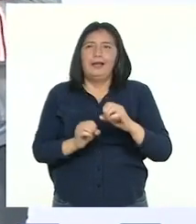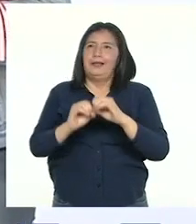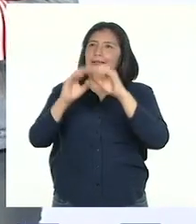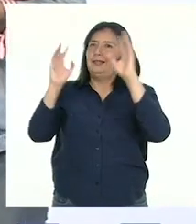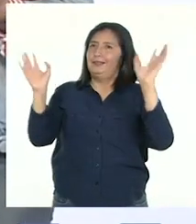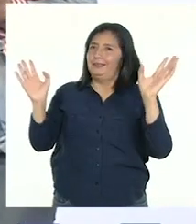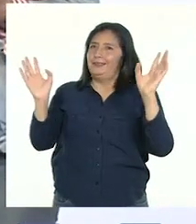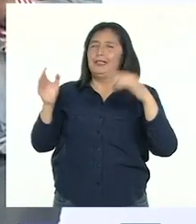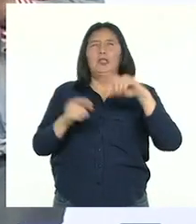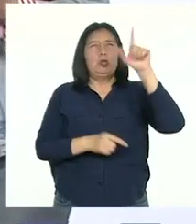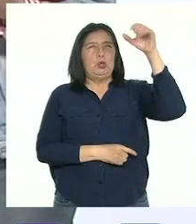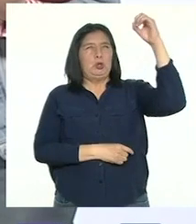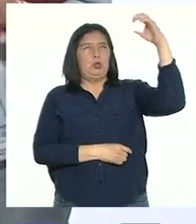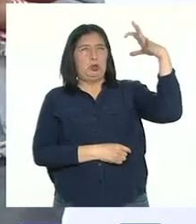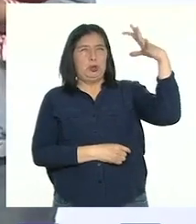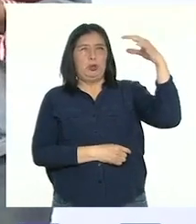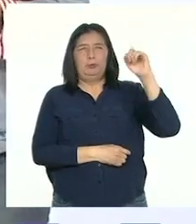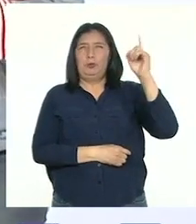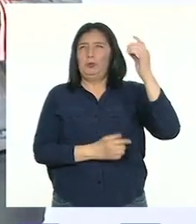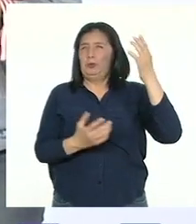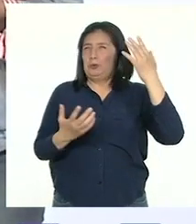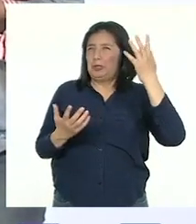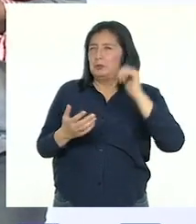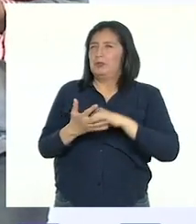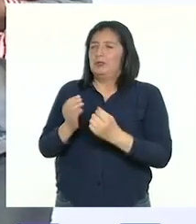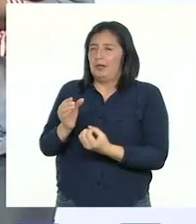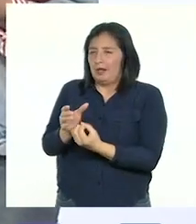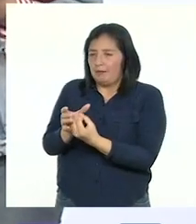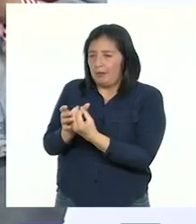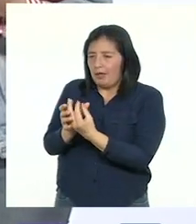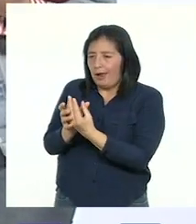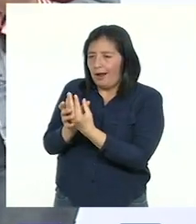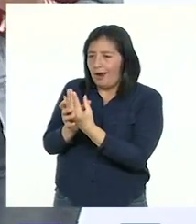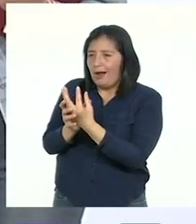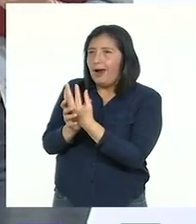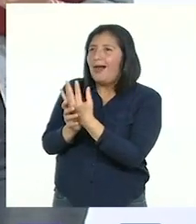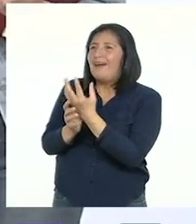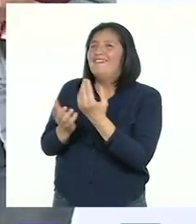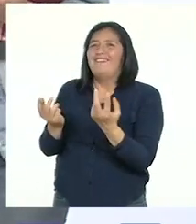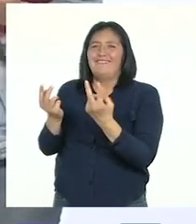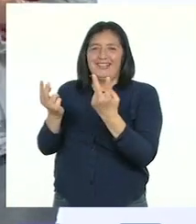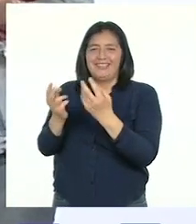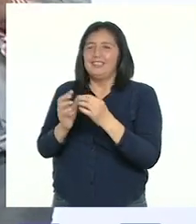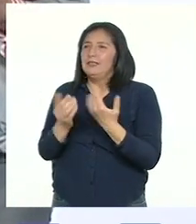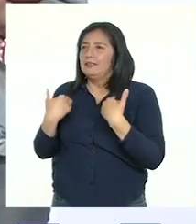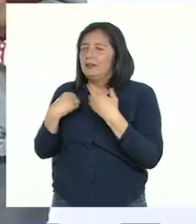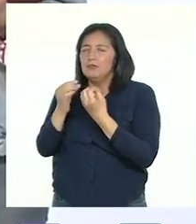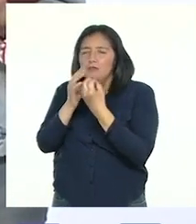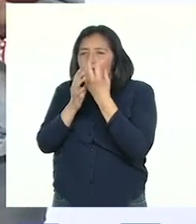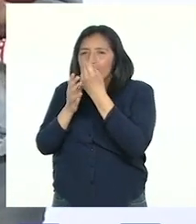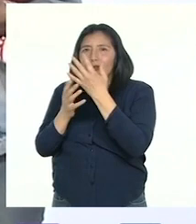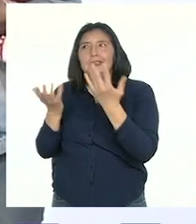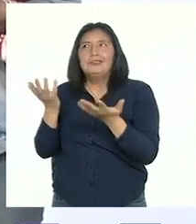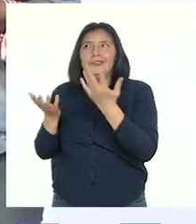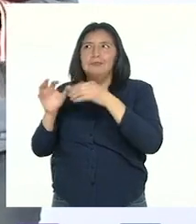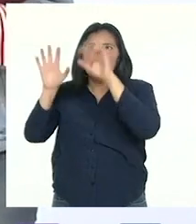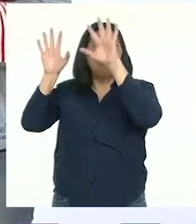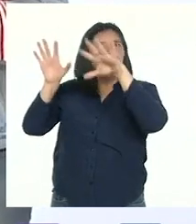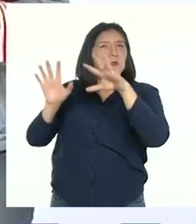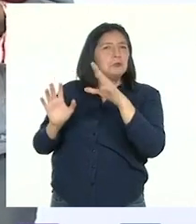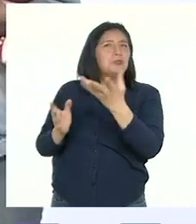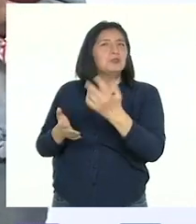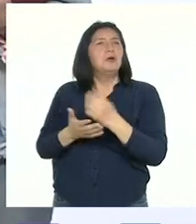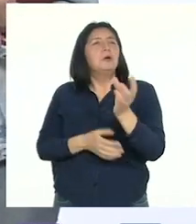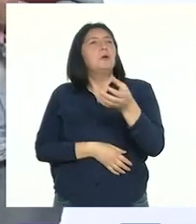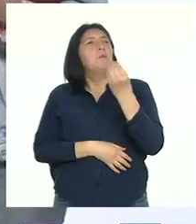días sean más soleados, pero sin mucho calor, que las plantas empiecen a reverdecer y a tener flores y de que pueda haber lluvias.